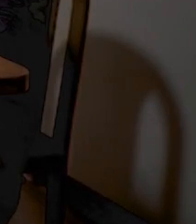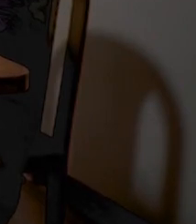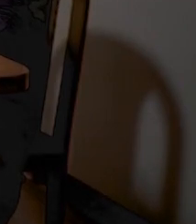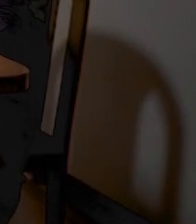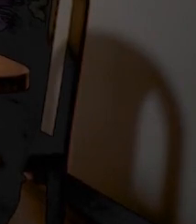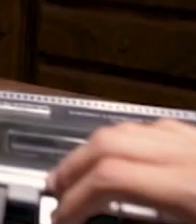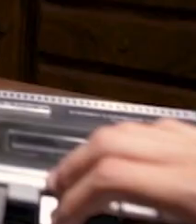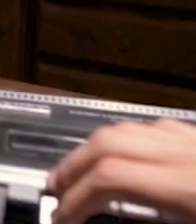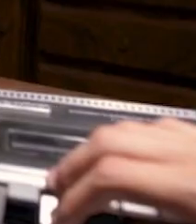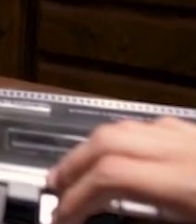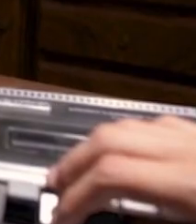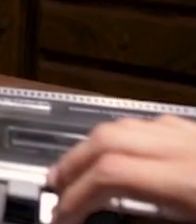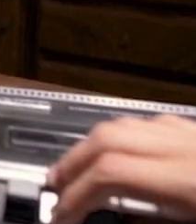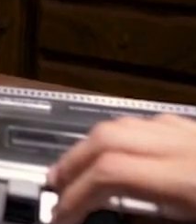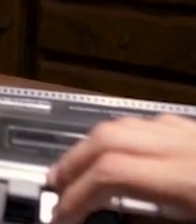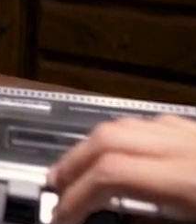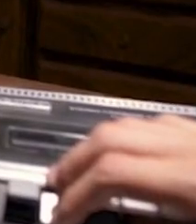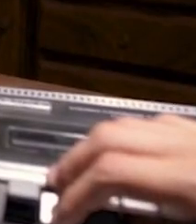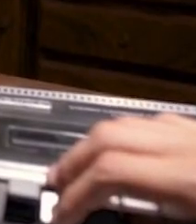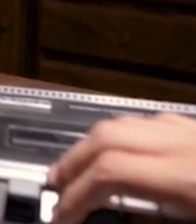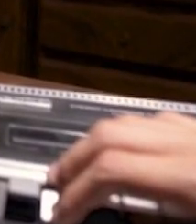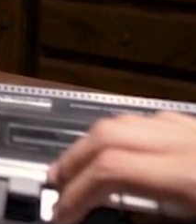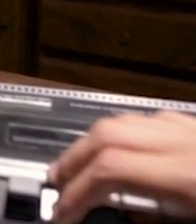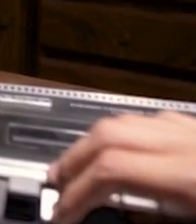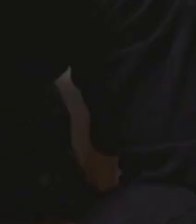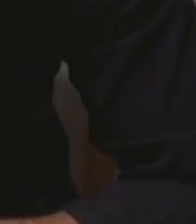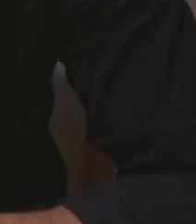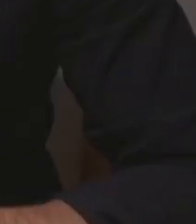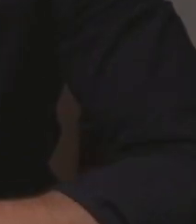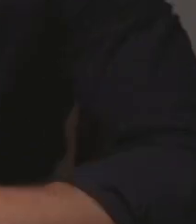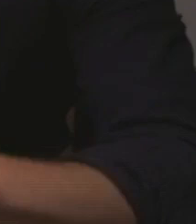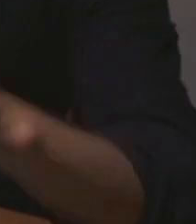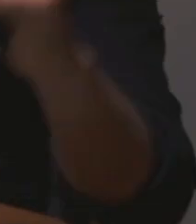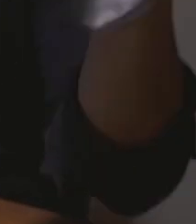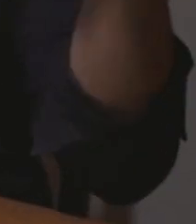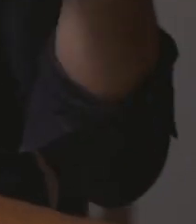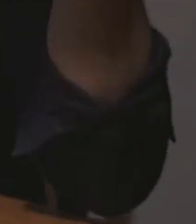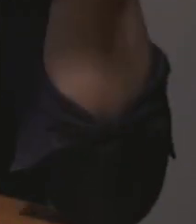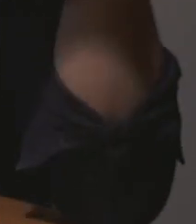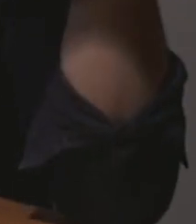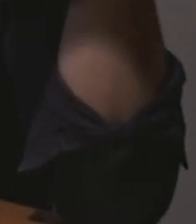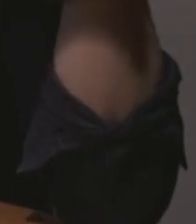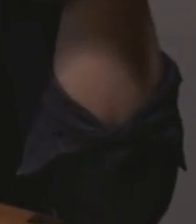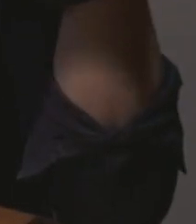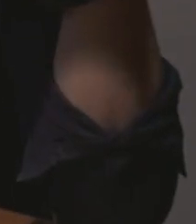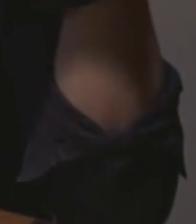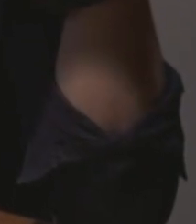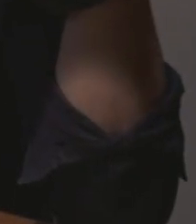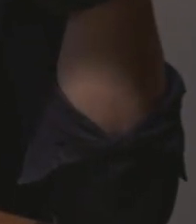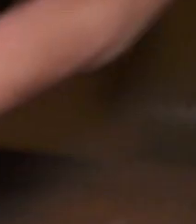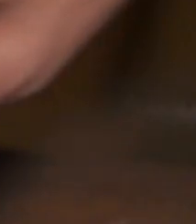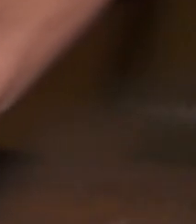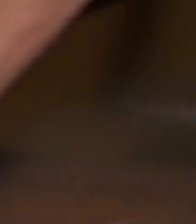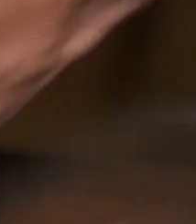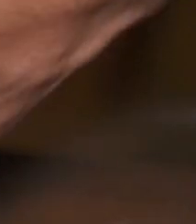¿Fue el funeral el homenaje que se merecía? Este es el